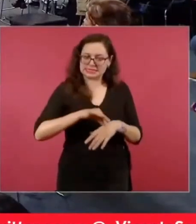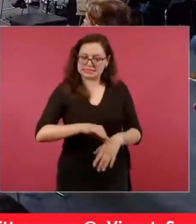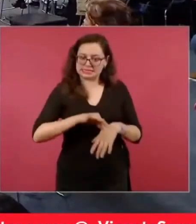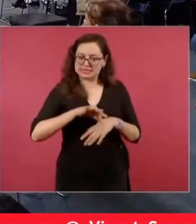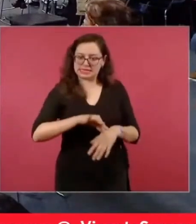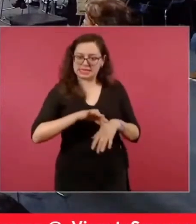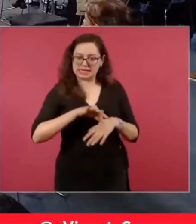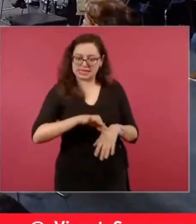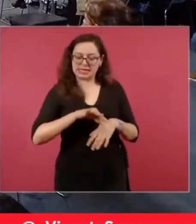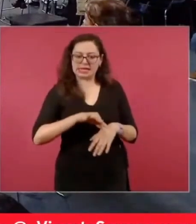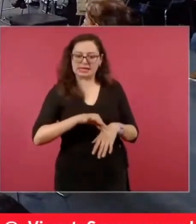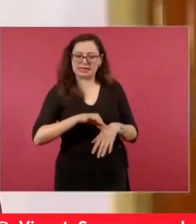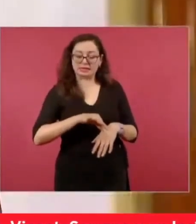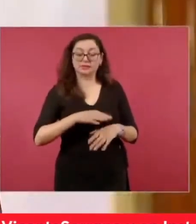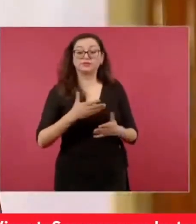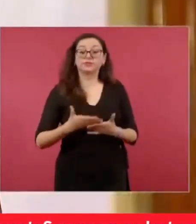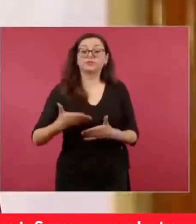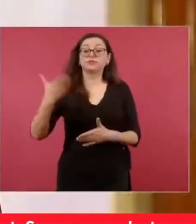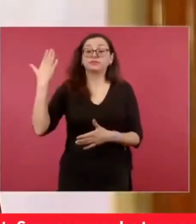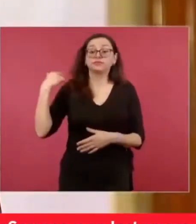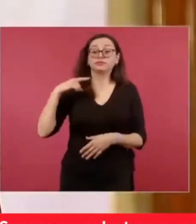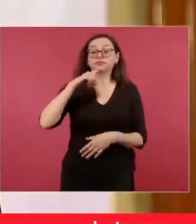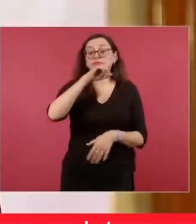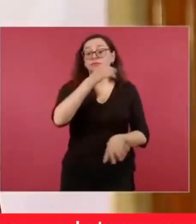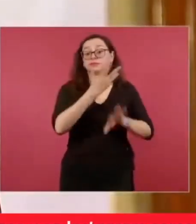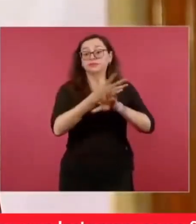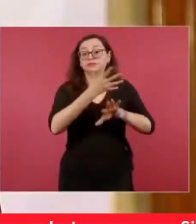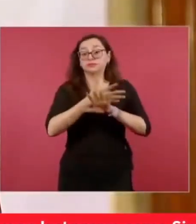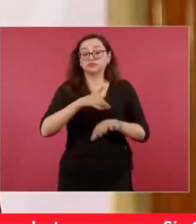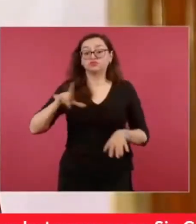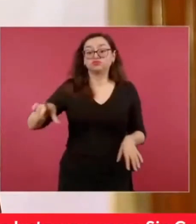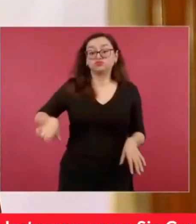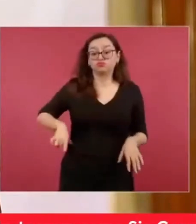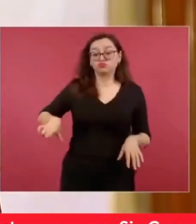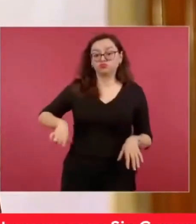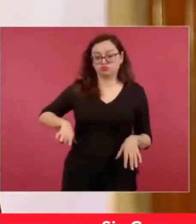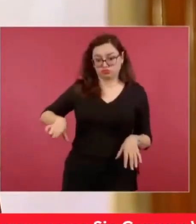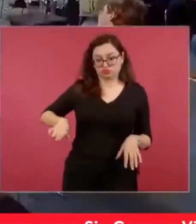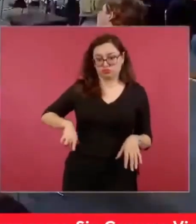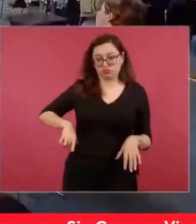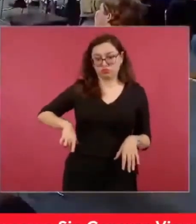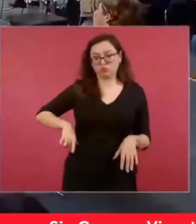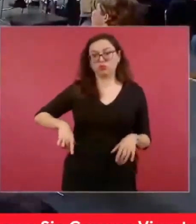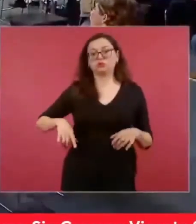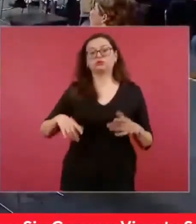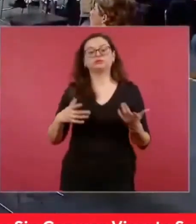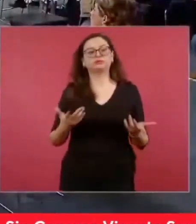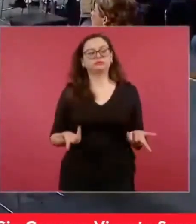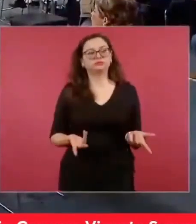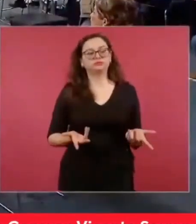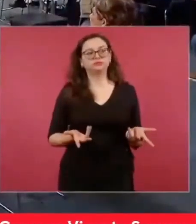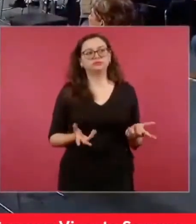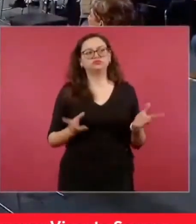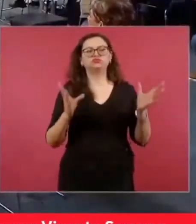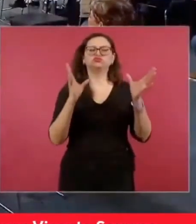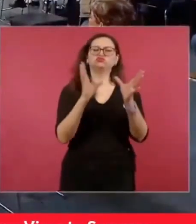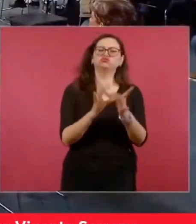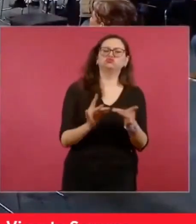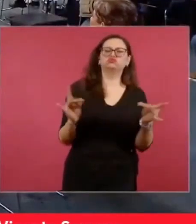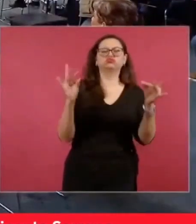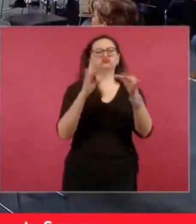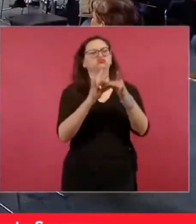declaró blinken le dije a Jesús prepara este un